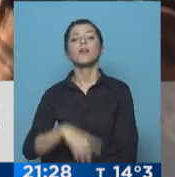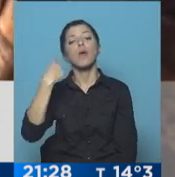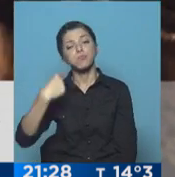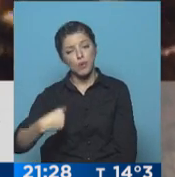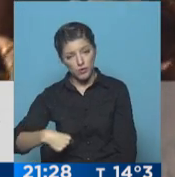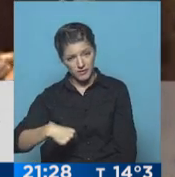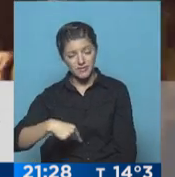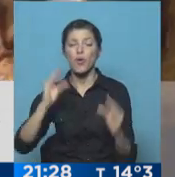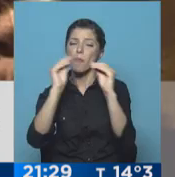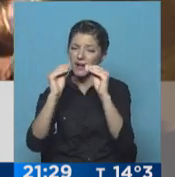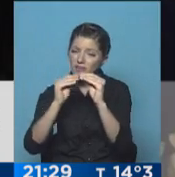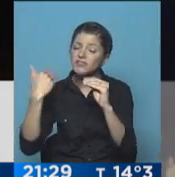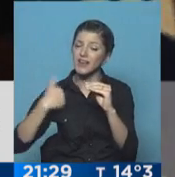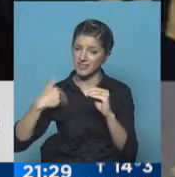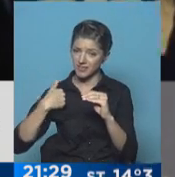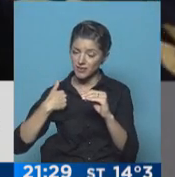argentinos, compatriotas,